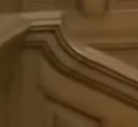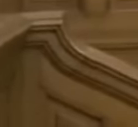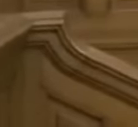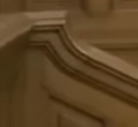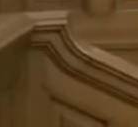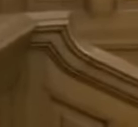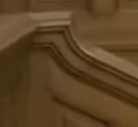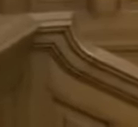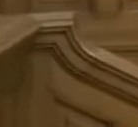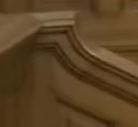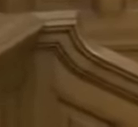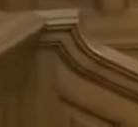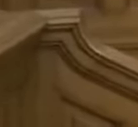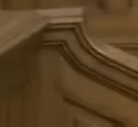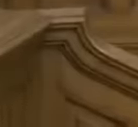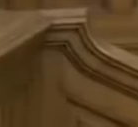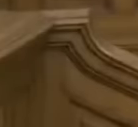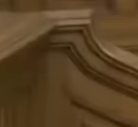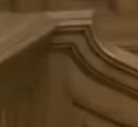Buenas tardes,